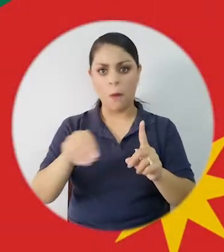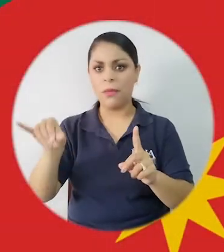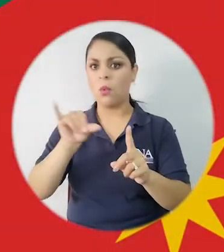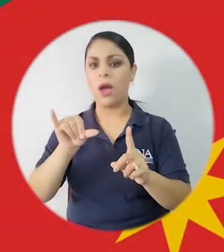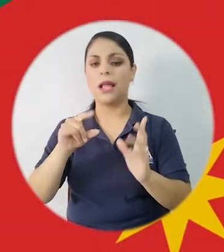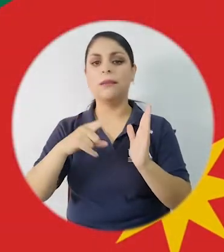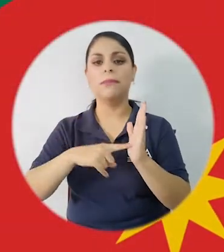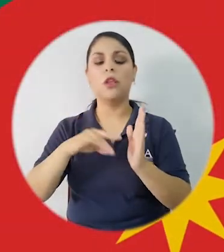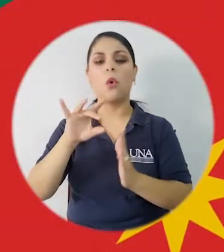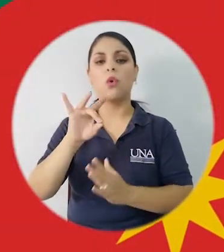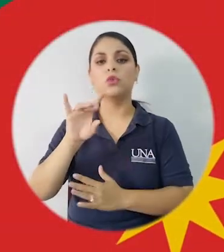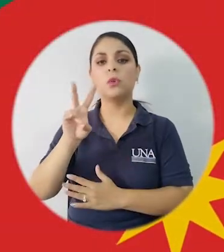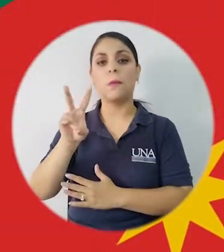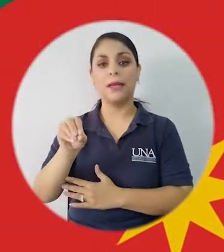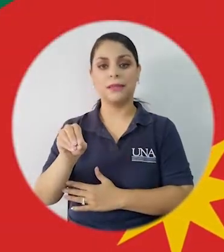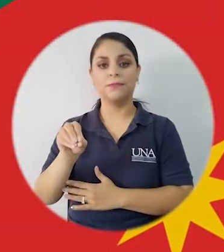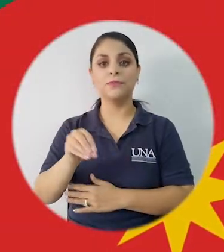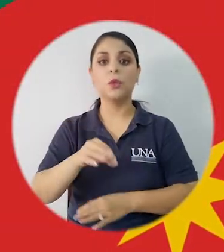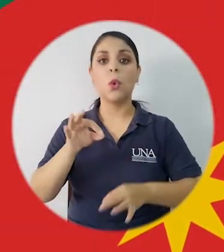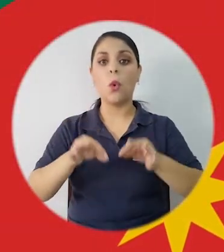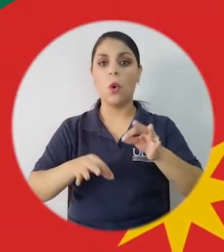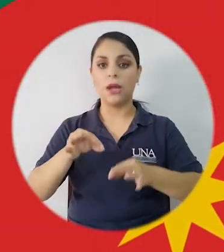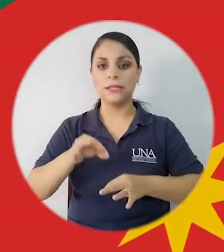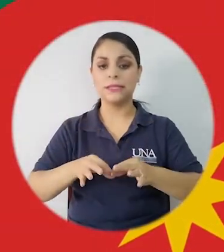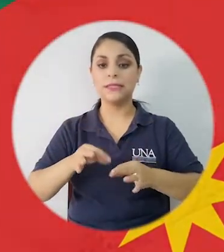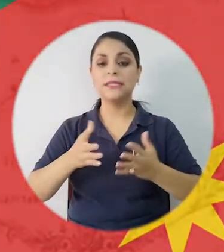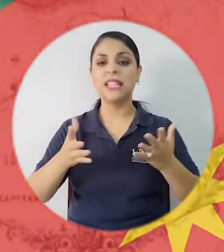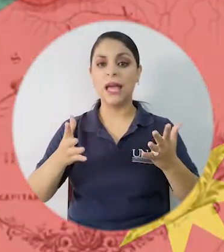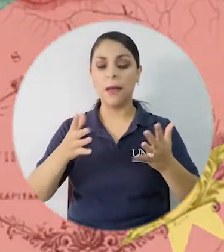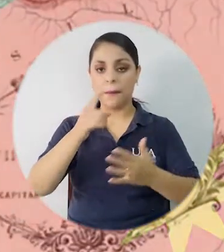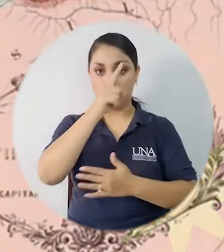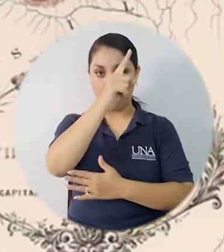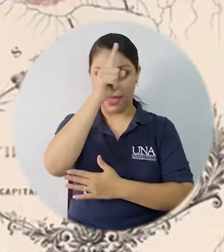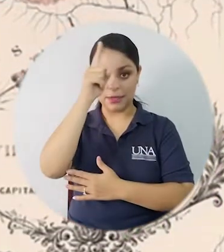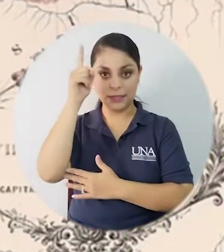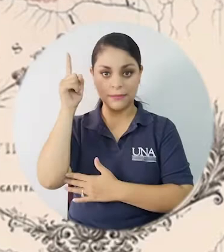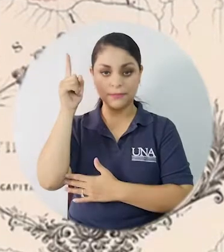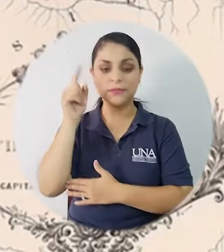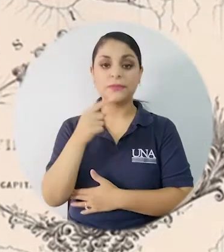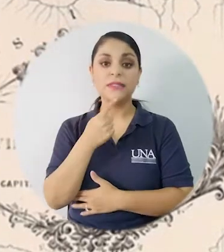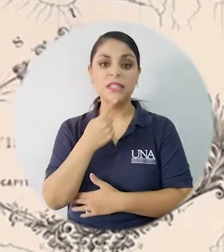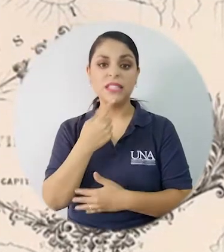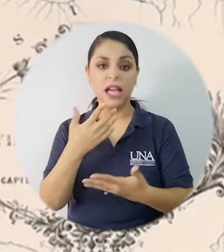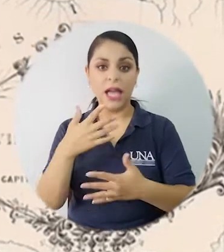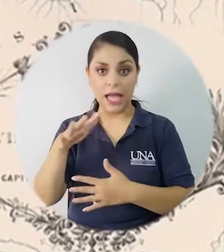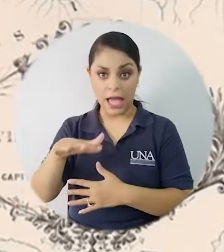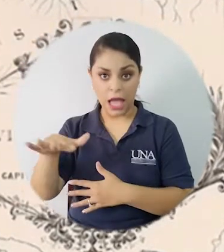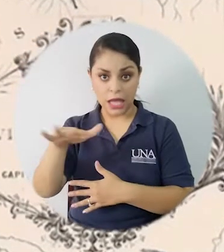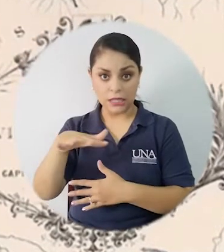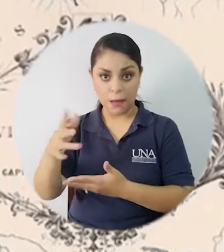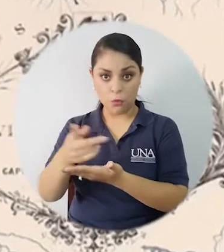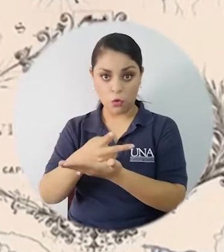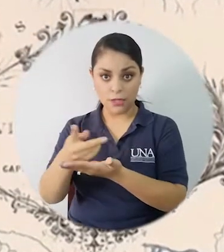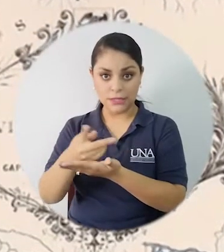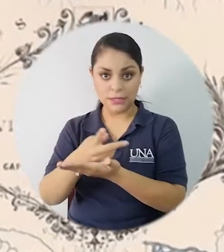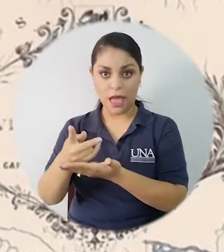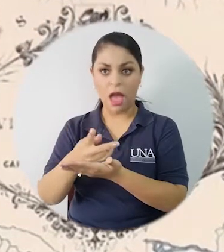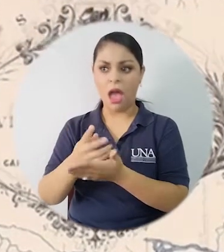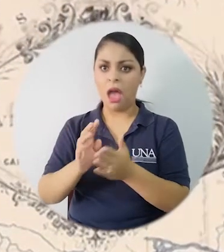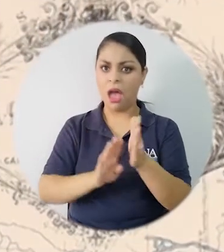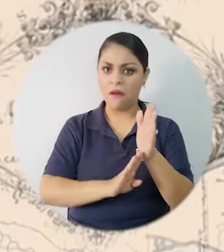en 1820 a las Cortes de Madrid y se dice que para que esta